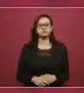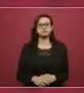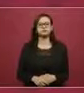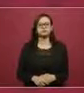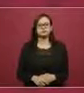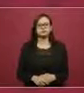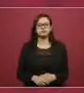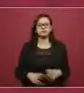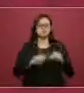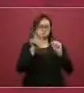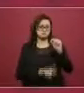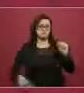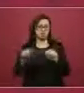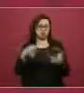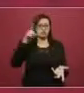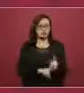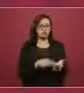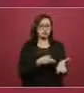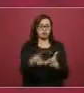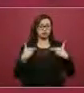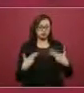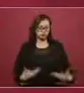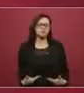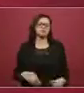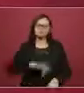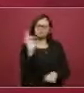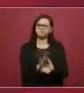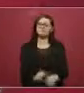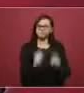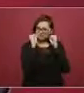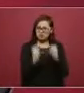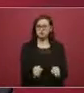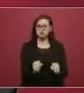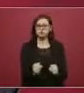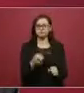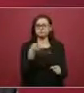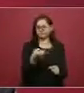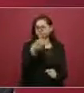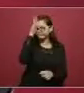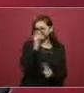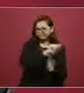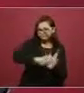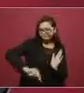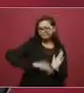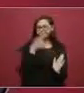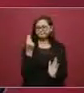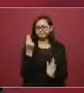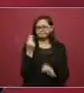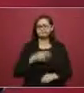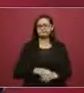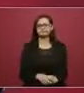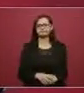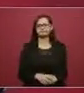humanos en nuestro país. Esto va más allá de la